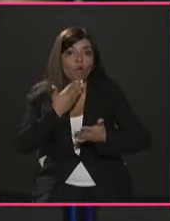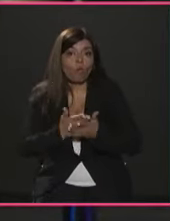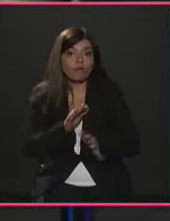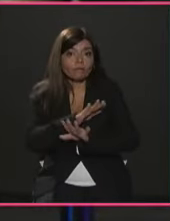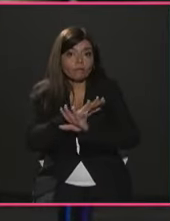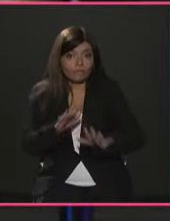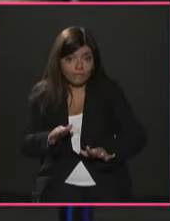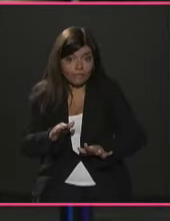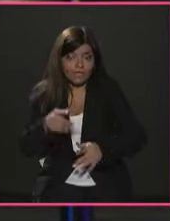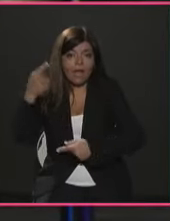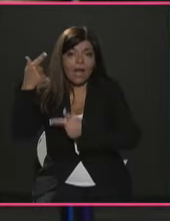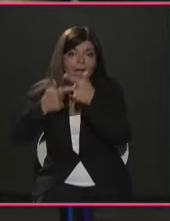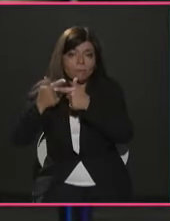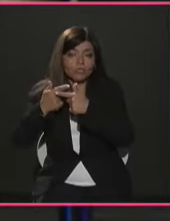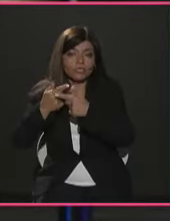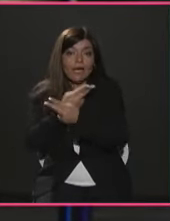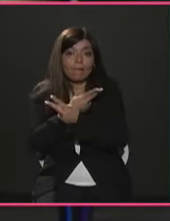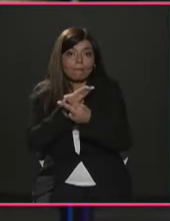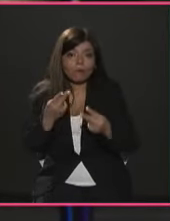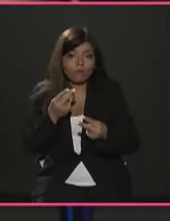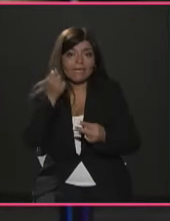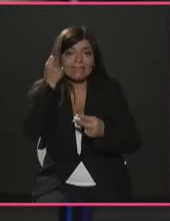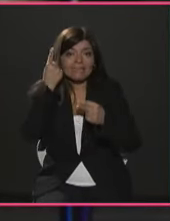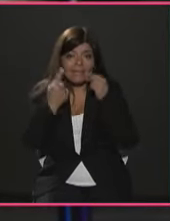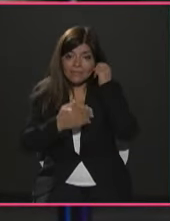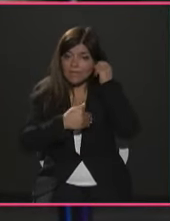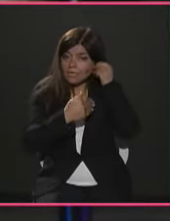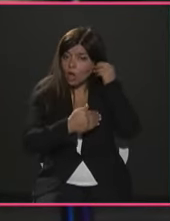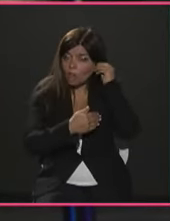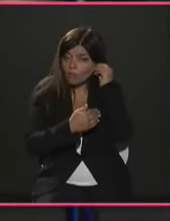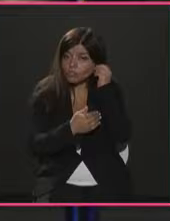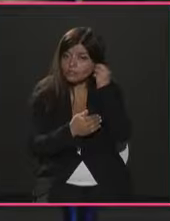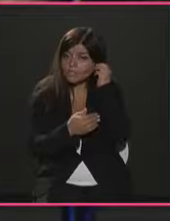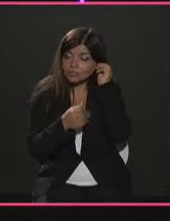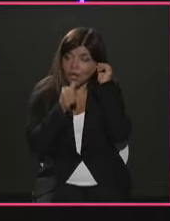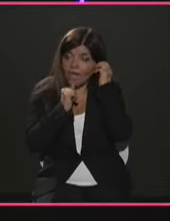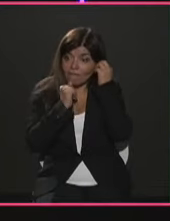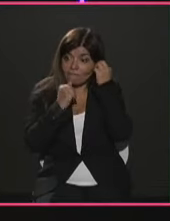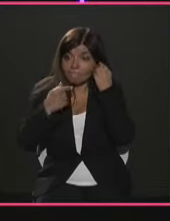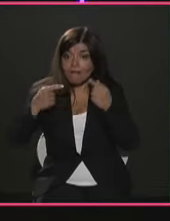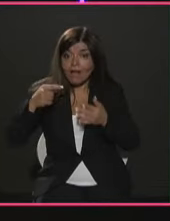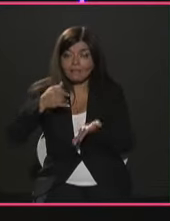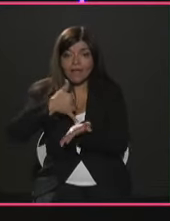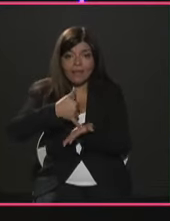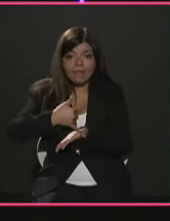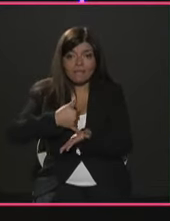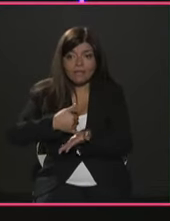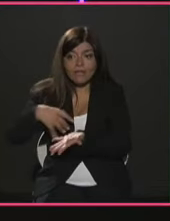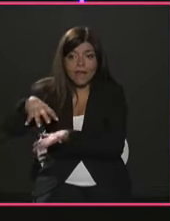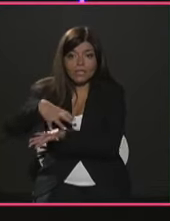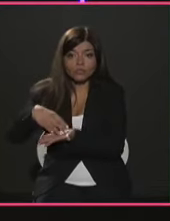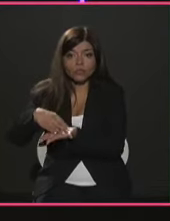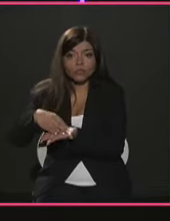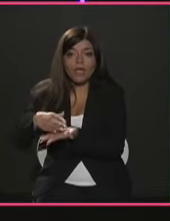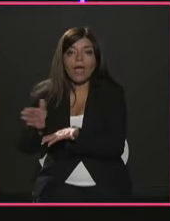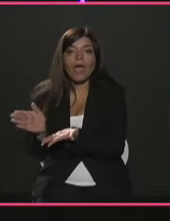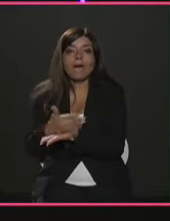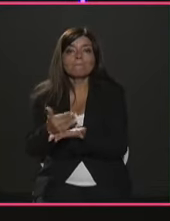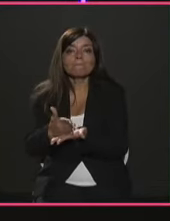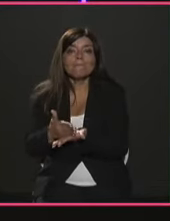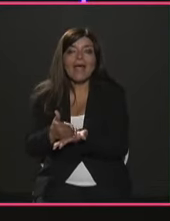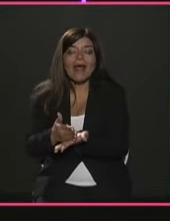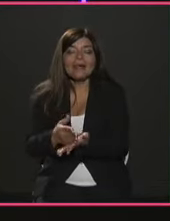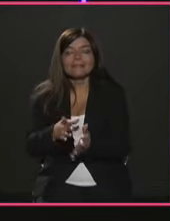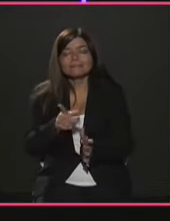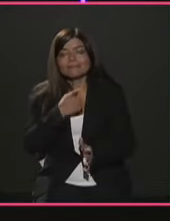la política y la política pública entiende que los procesos y los déficit que hoy día tenemos en nuestras ciudades se transforman en planes extraordinariamente